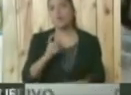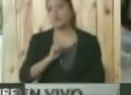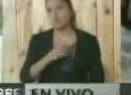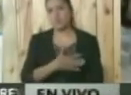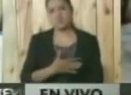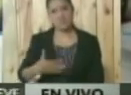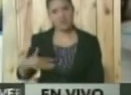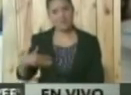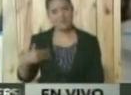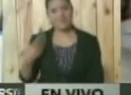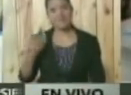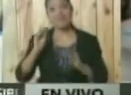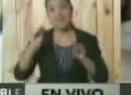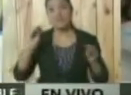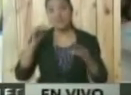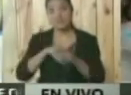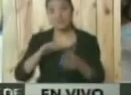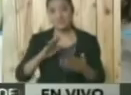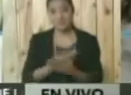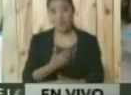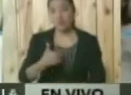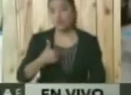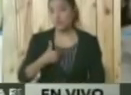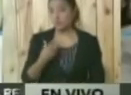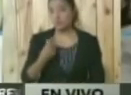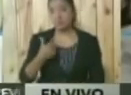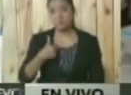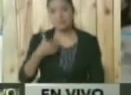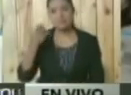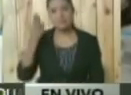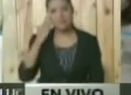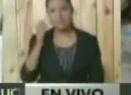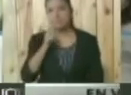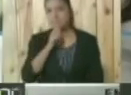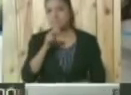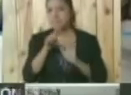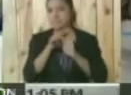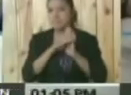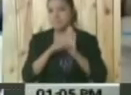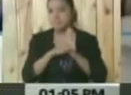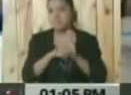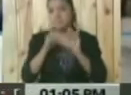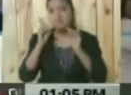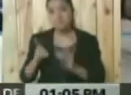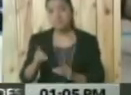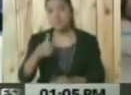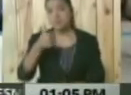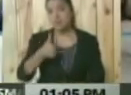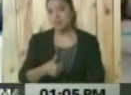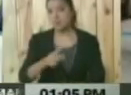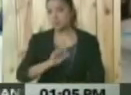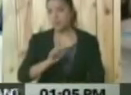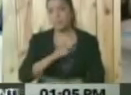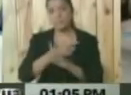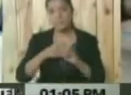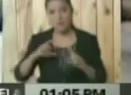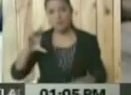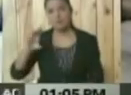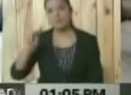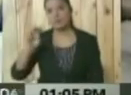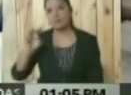que se convoque ningún referendo revocatorio, no me corresponde a mí saber cuáles son las medidas políticas que tomará la llamada MUD. Pero el Consejo Nacional Electoral